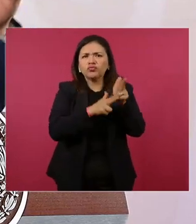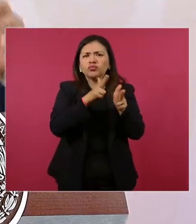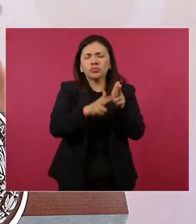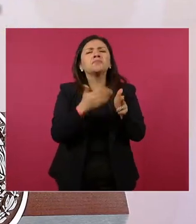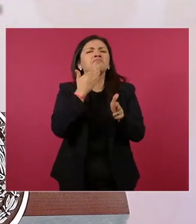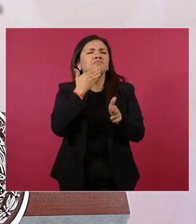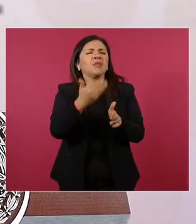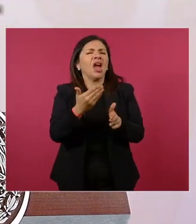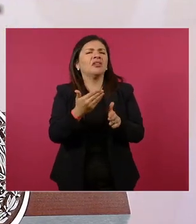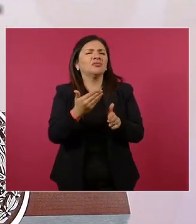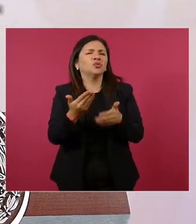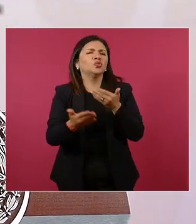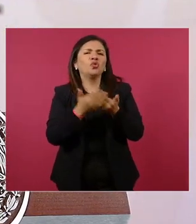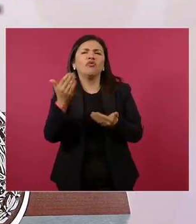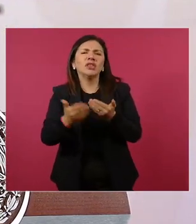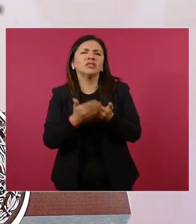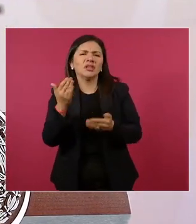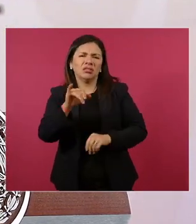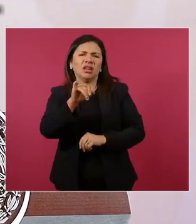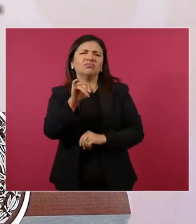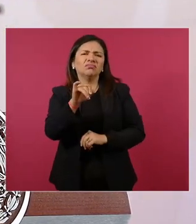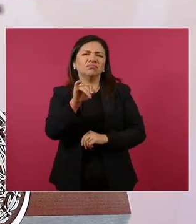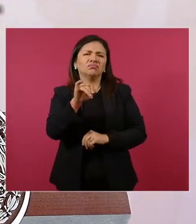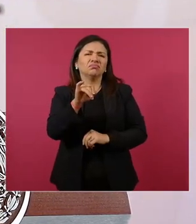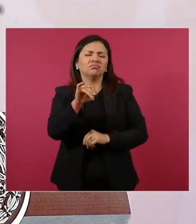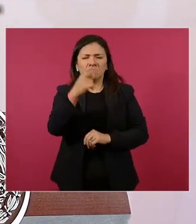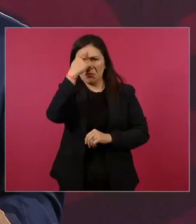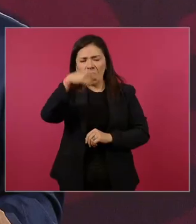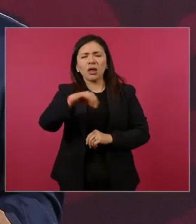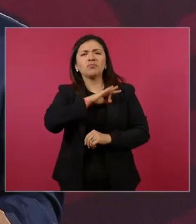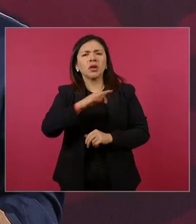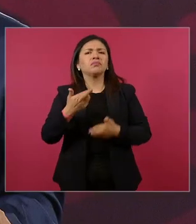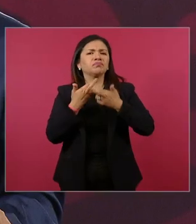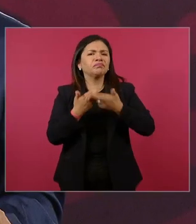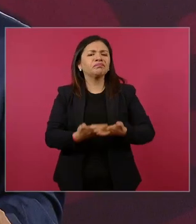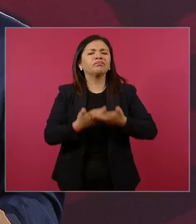alcanza para que se tenga